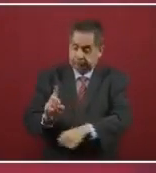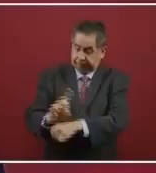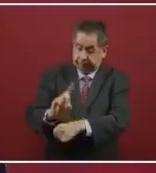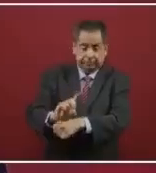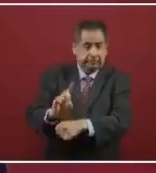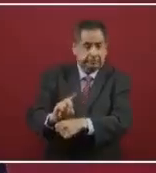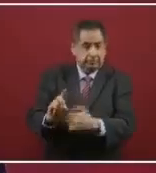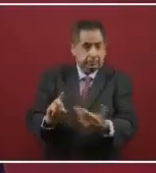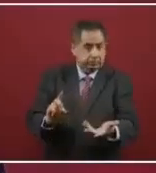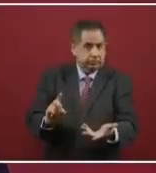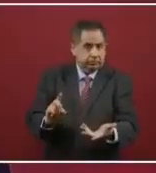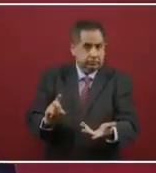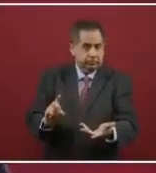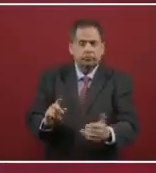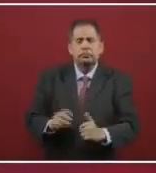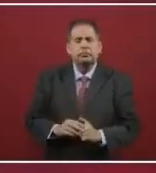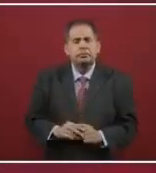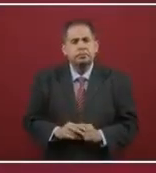días.